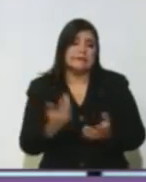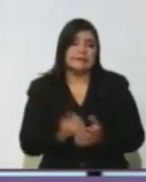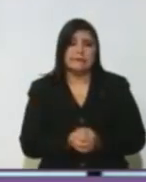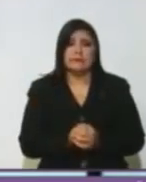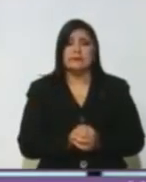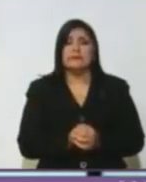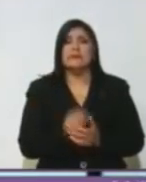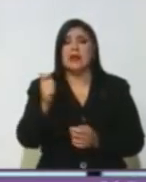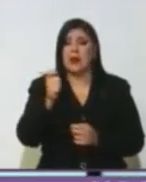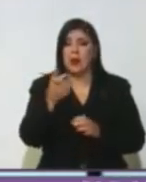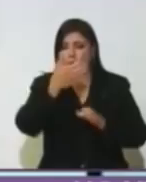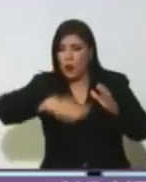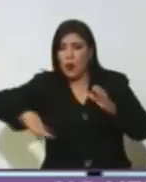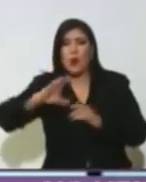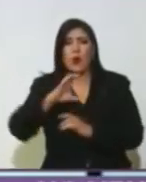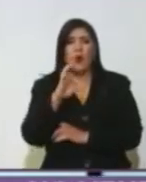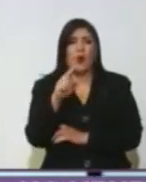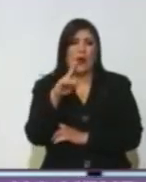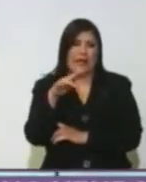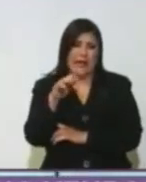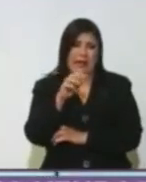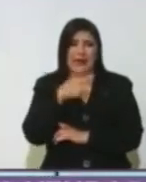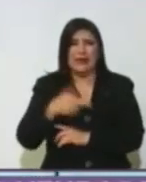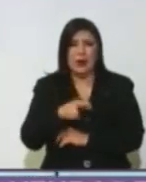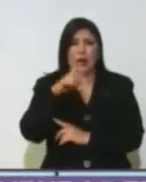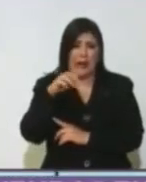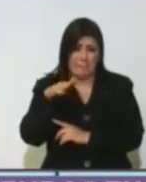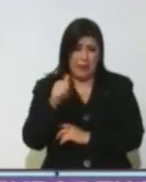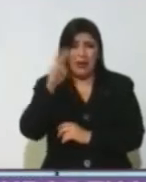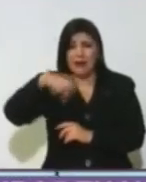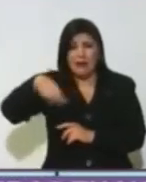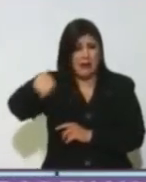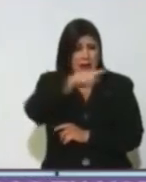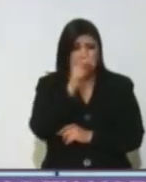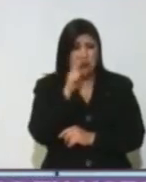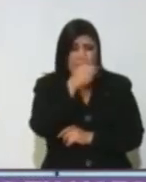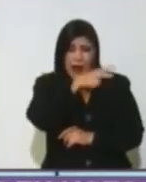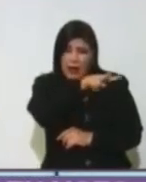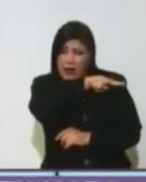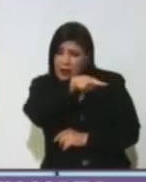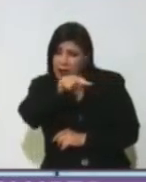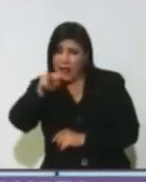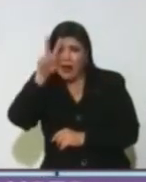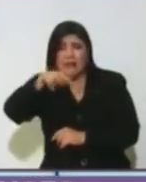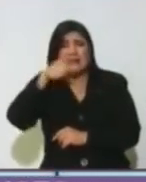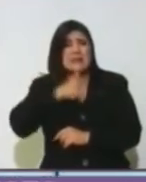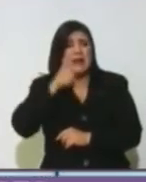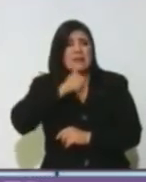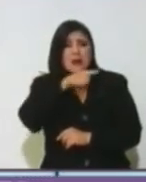con la cuenca del río lerma yo creo que ustedes vienen a vernos siempre siempre